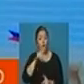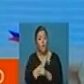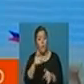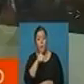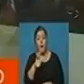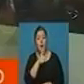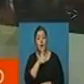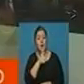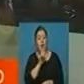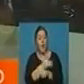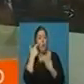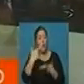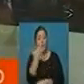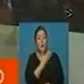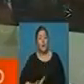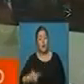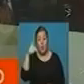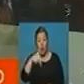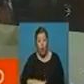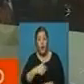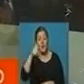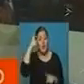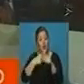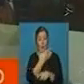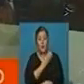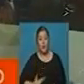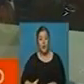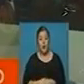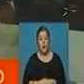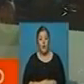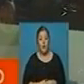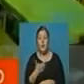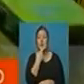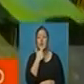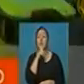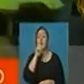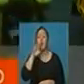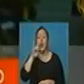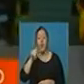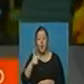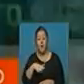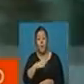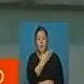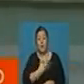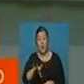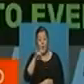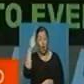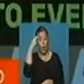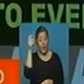parece que es un poco el espejo del presidente actual de Filipinas, que es un expresidente, se llama Joseph Strada, fue presidente elegido en el 98,